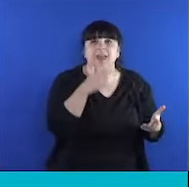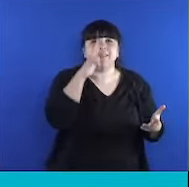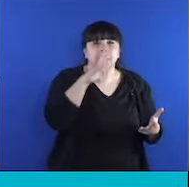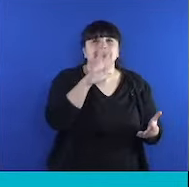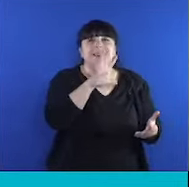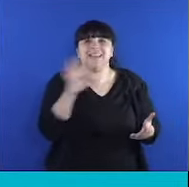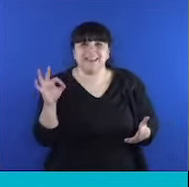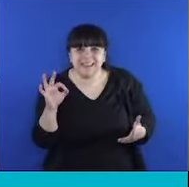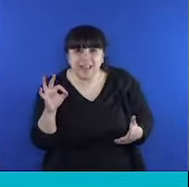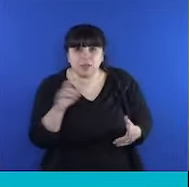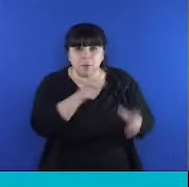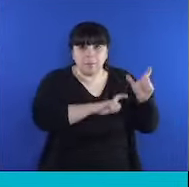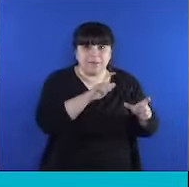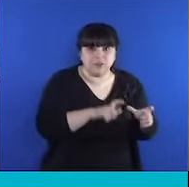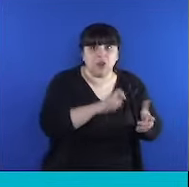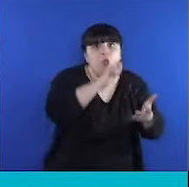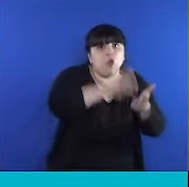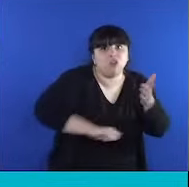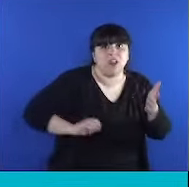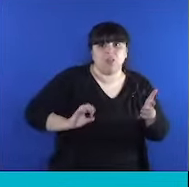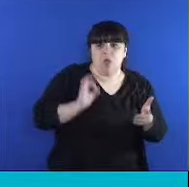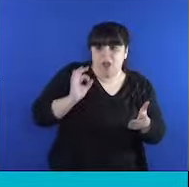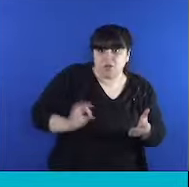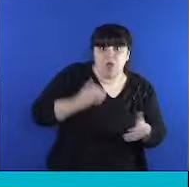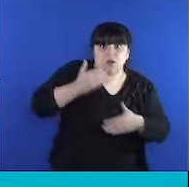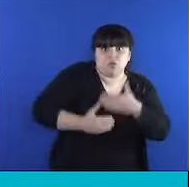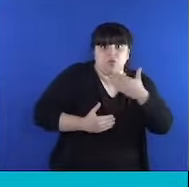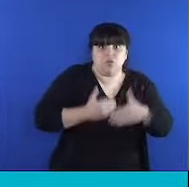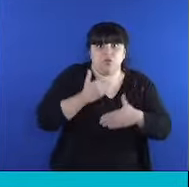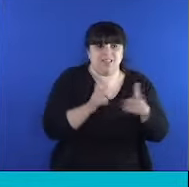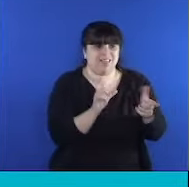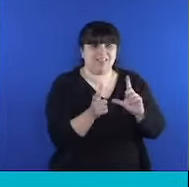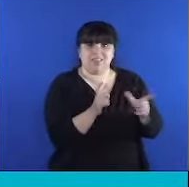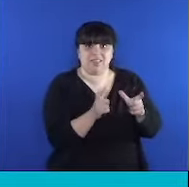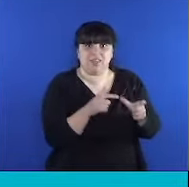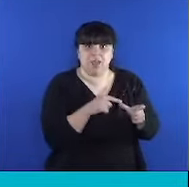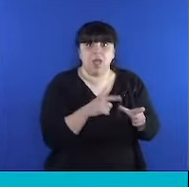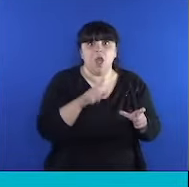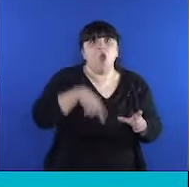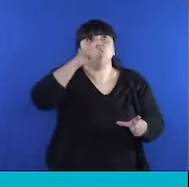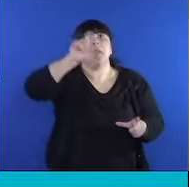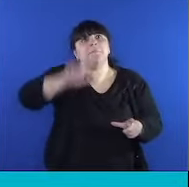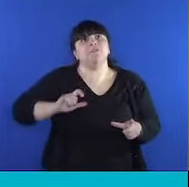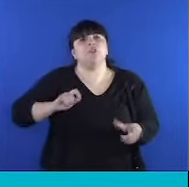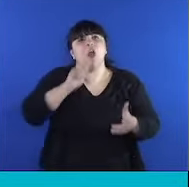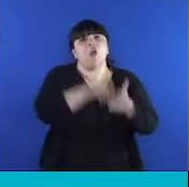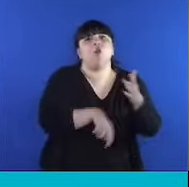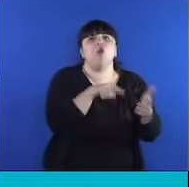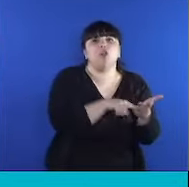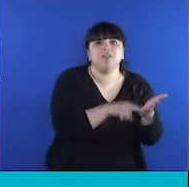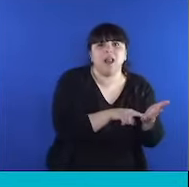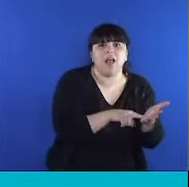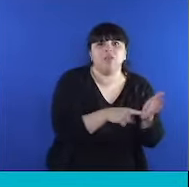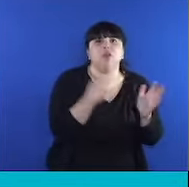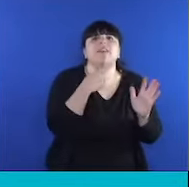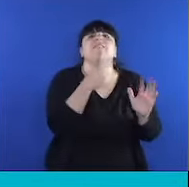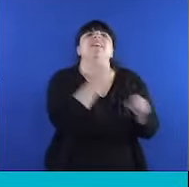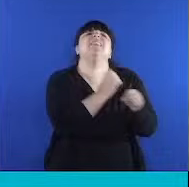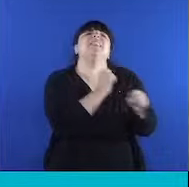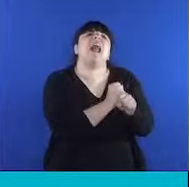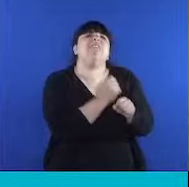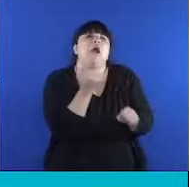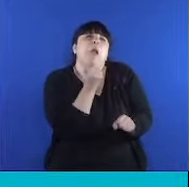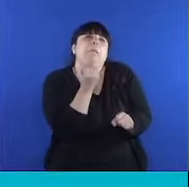5.000 trabajadores están con contratos temporarios, para tratar de mostrar que si es gente que está con un contrato temporario, debe ser que su trabajo no es